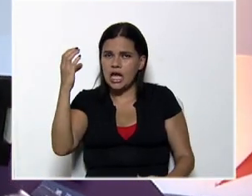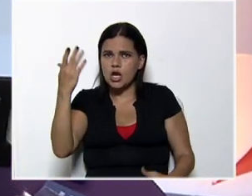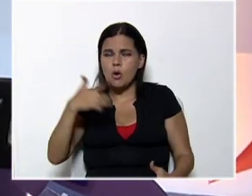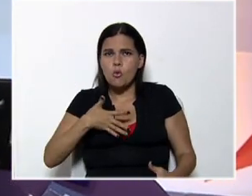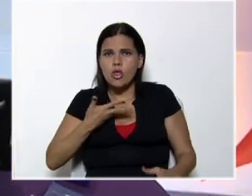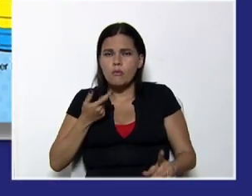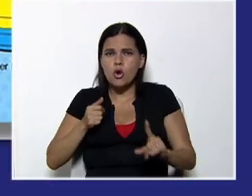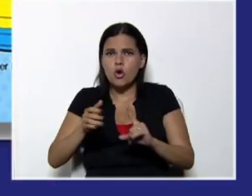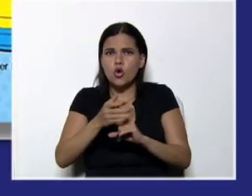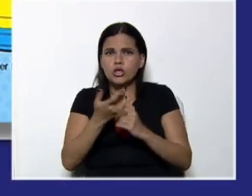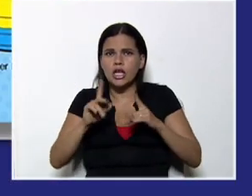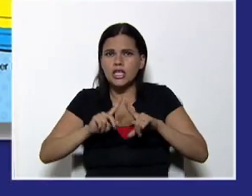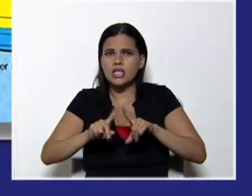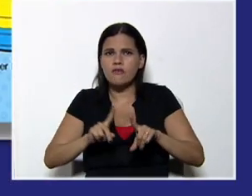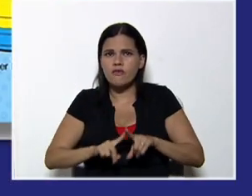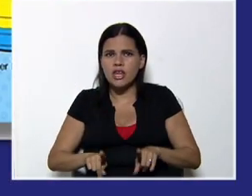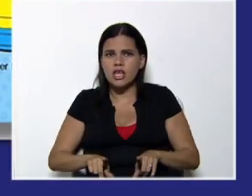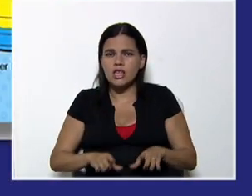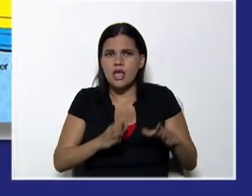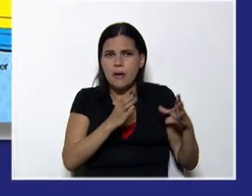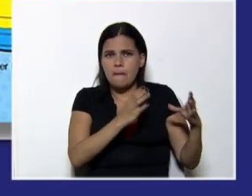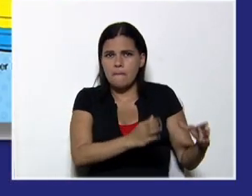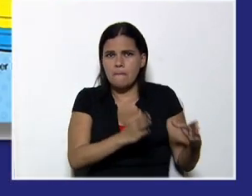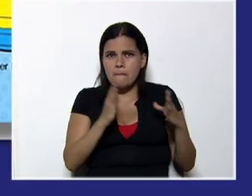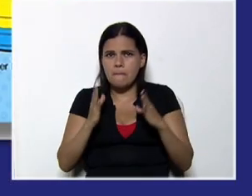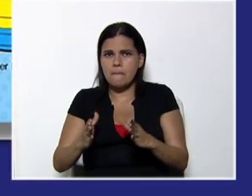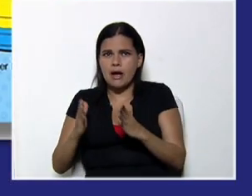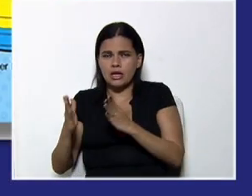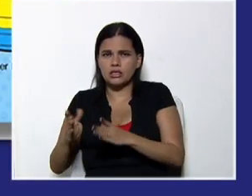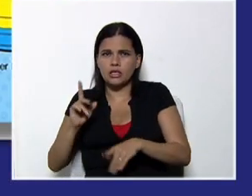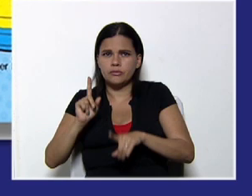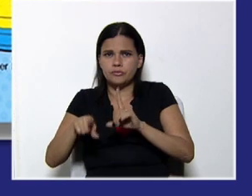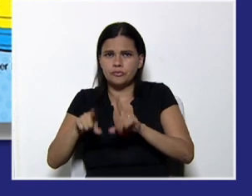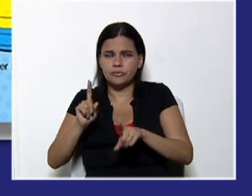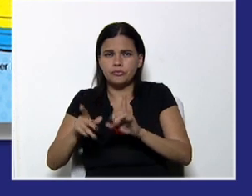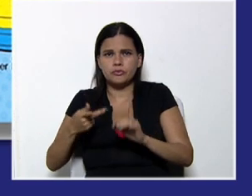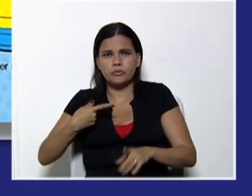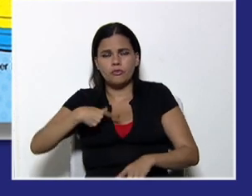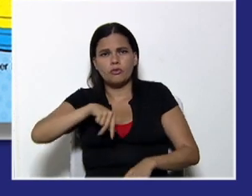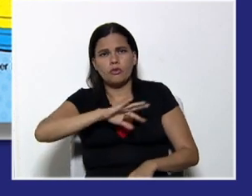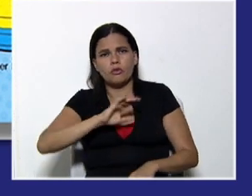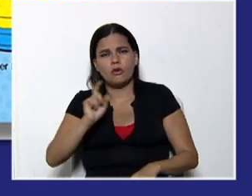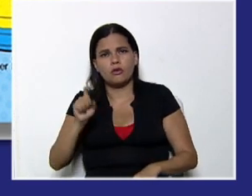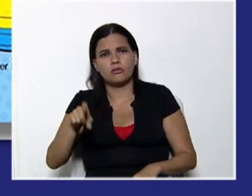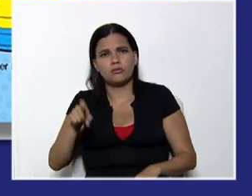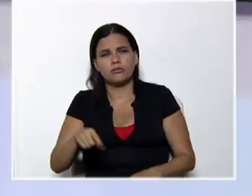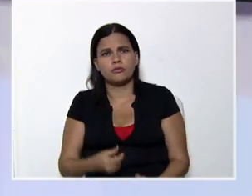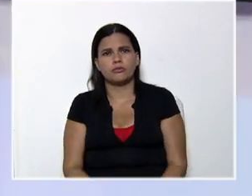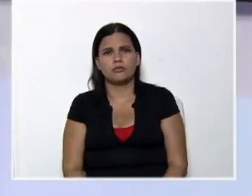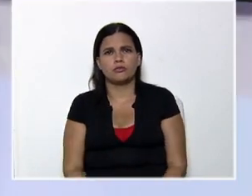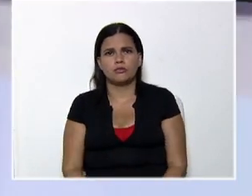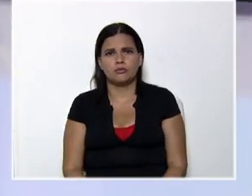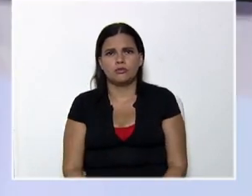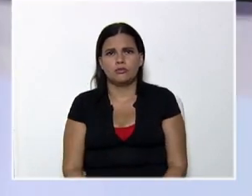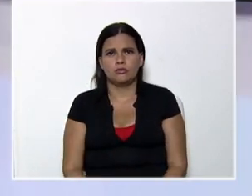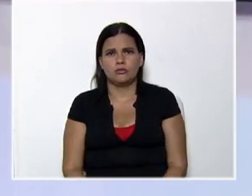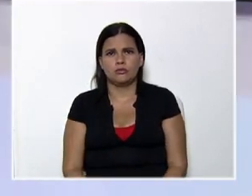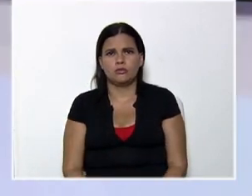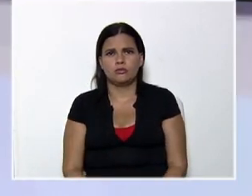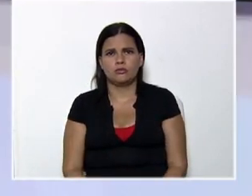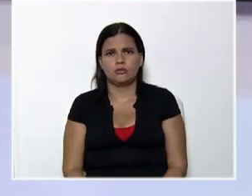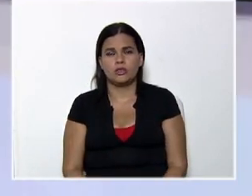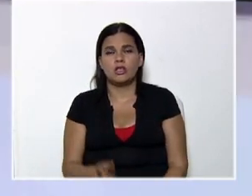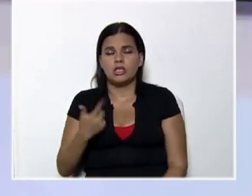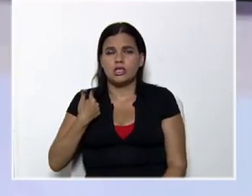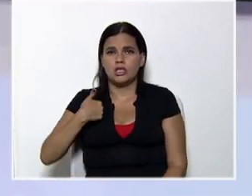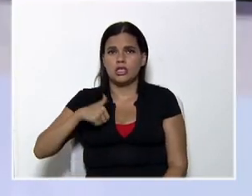partes o manipular a nuestra preferencia o según nuestras necesidades. Fíjense, tenemos aquí el mapa